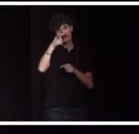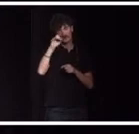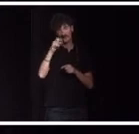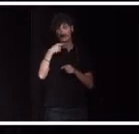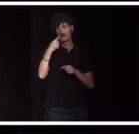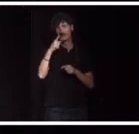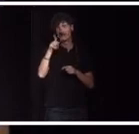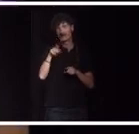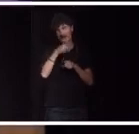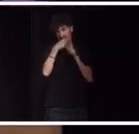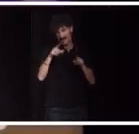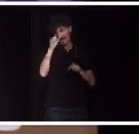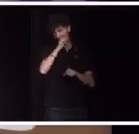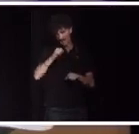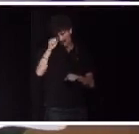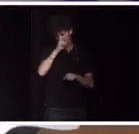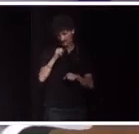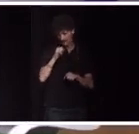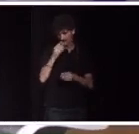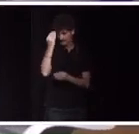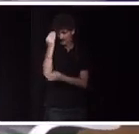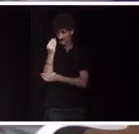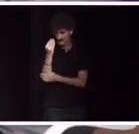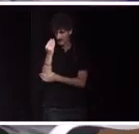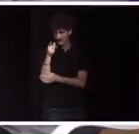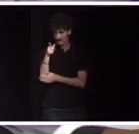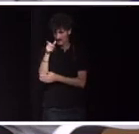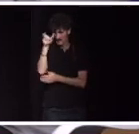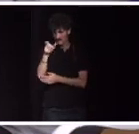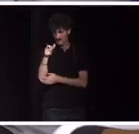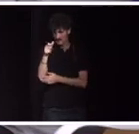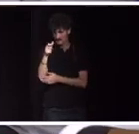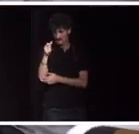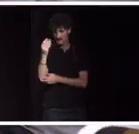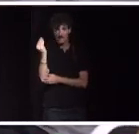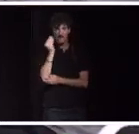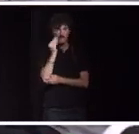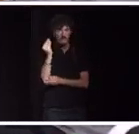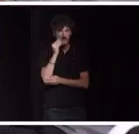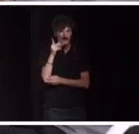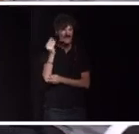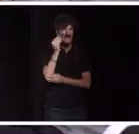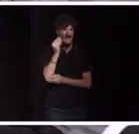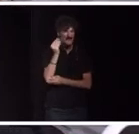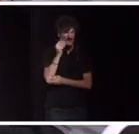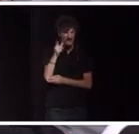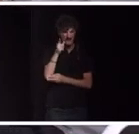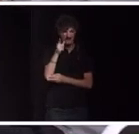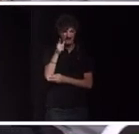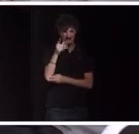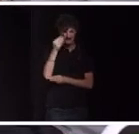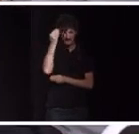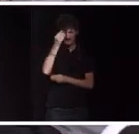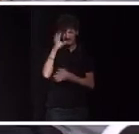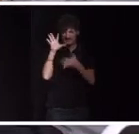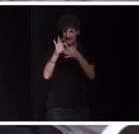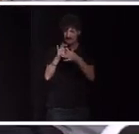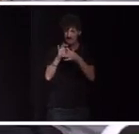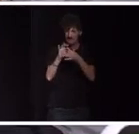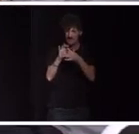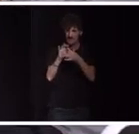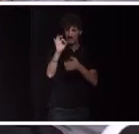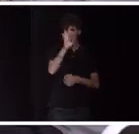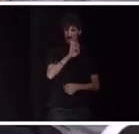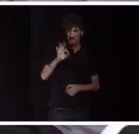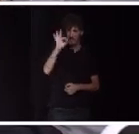sus canciones icónicas, El Necio, y yo lo identificaba, ese necio, con Podemos, ¿no? Porque nos vienen